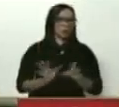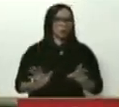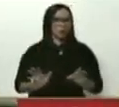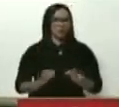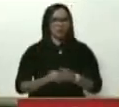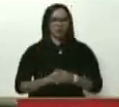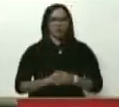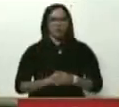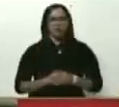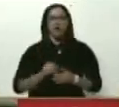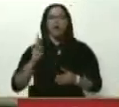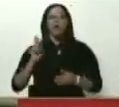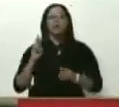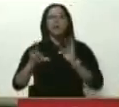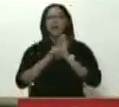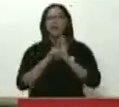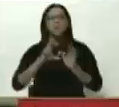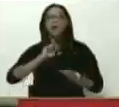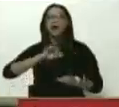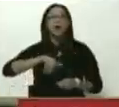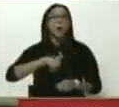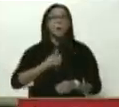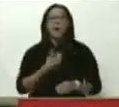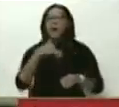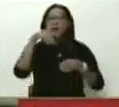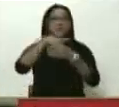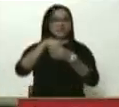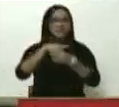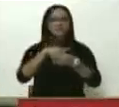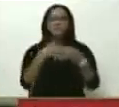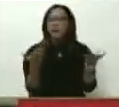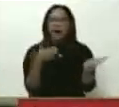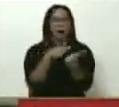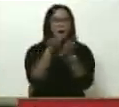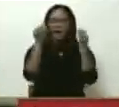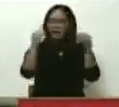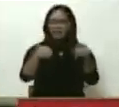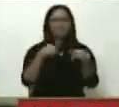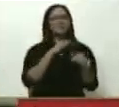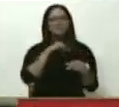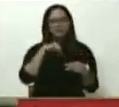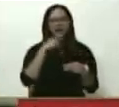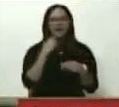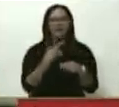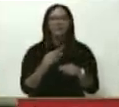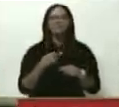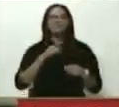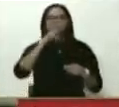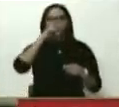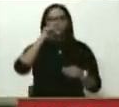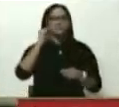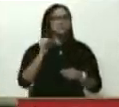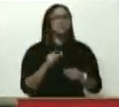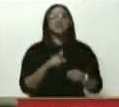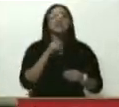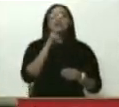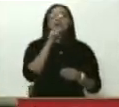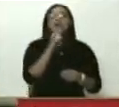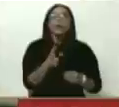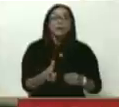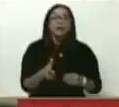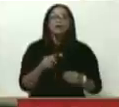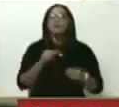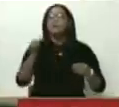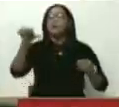Es utilizar la ley porque no pueden con los votos. Así les va a pasar aquí. Por eso cuando nosotros decimos, ni por las buenas ni por las malas, que es ni